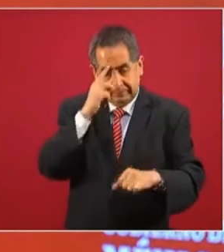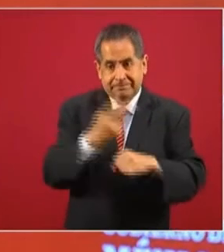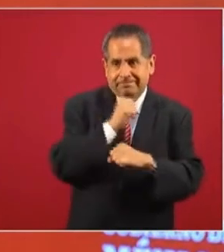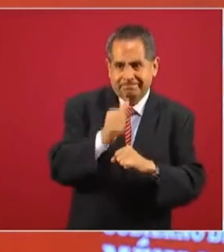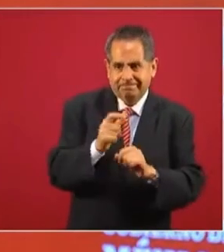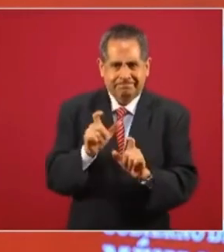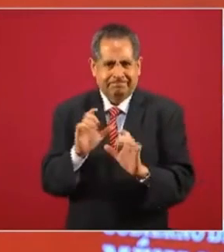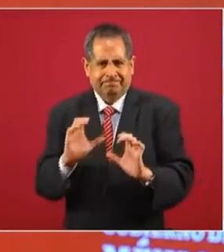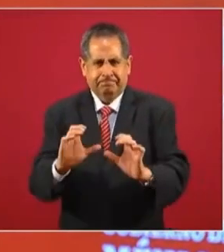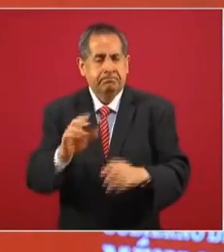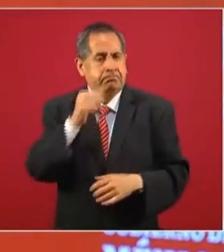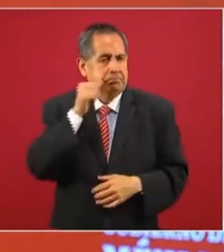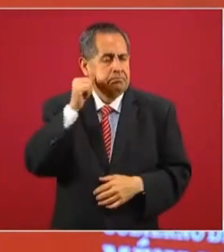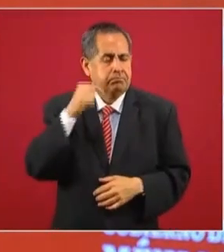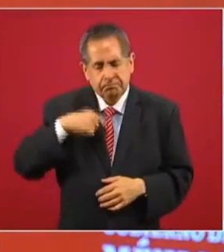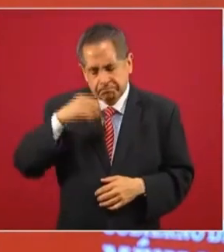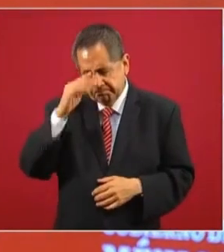O sea, ayer estaba yo